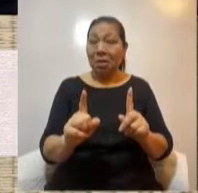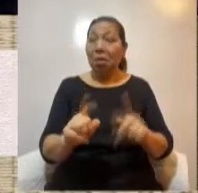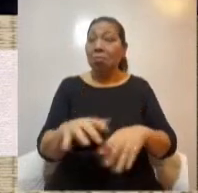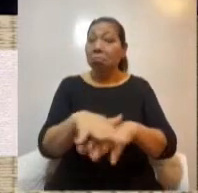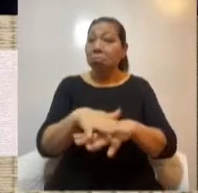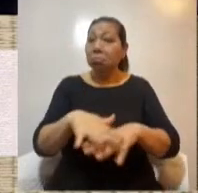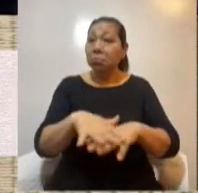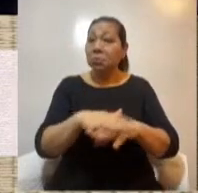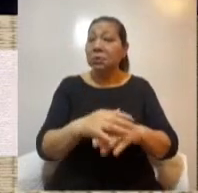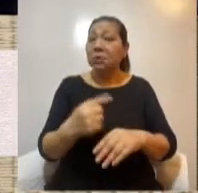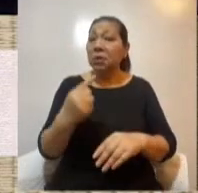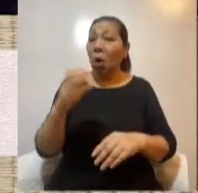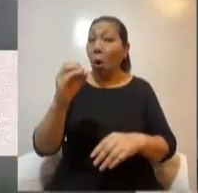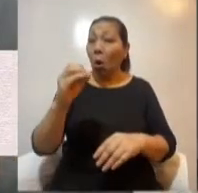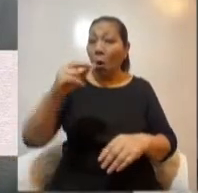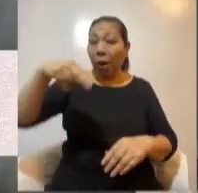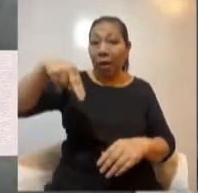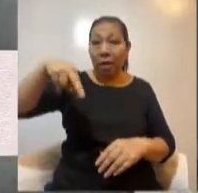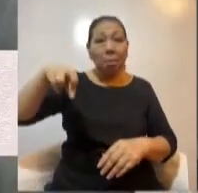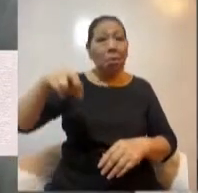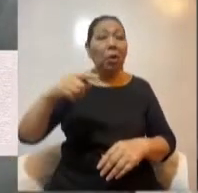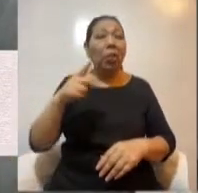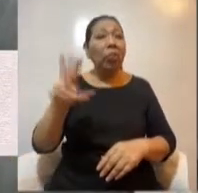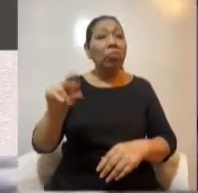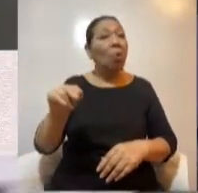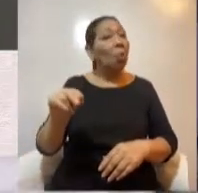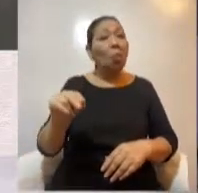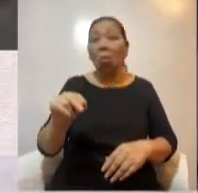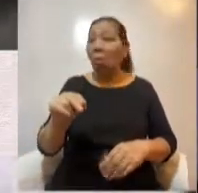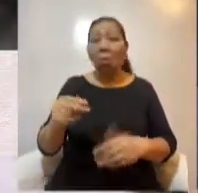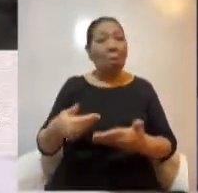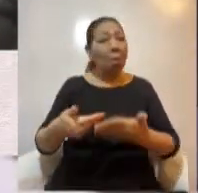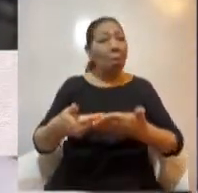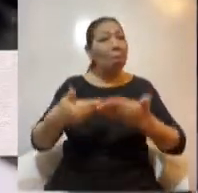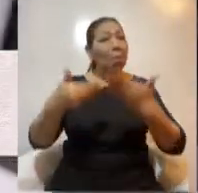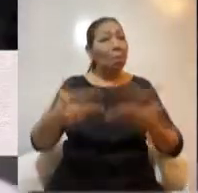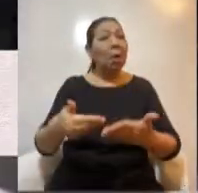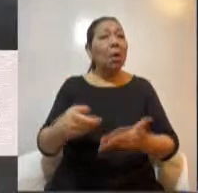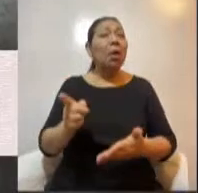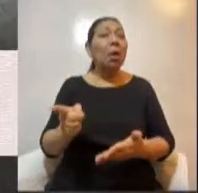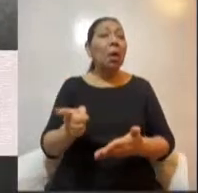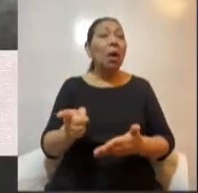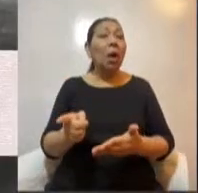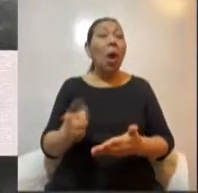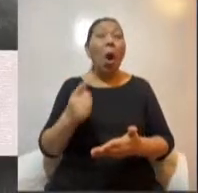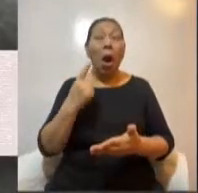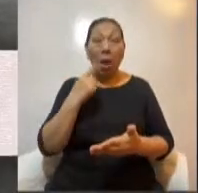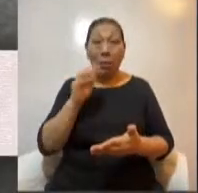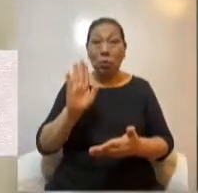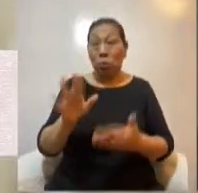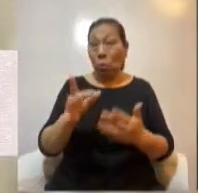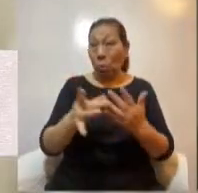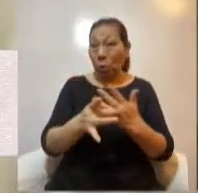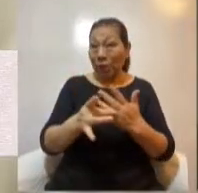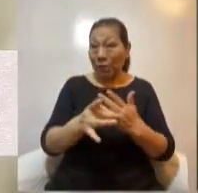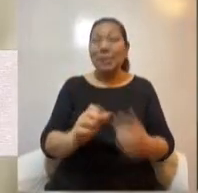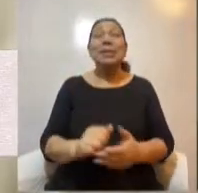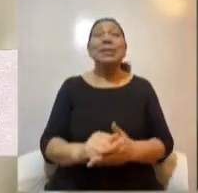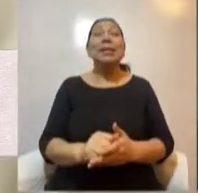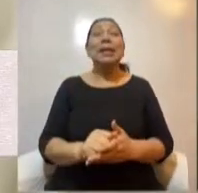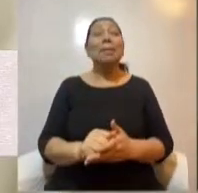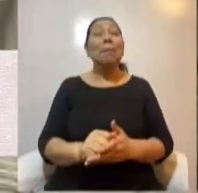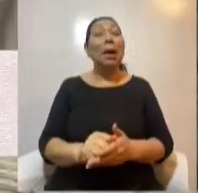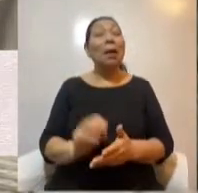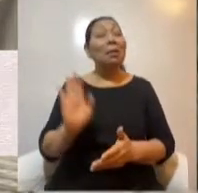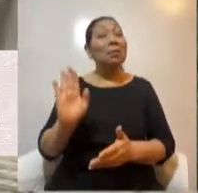sede administrativa, la ONP le deniega la solicitud, aduciendo que don Marco Antonio Bocángel, así se llama